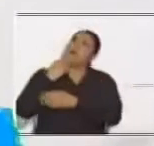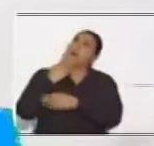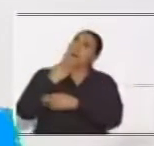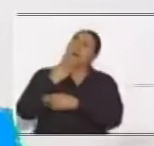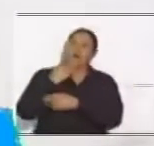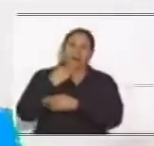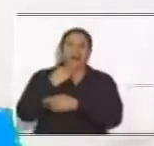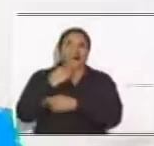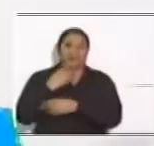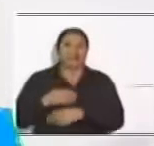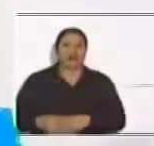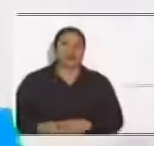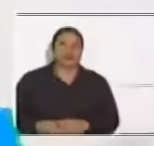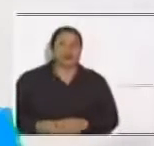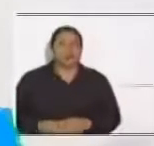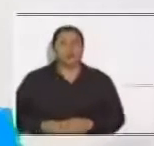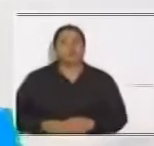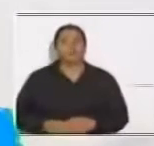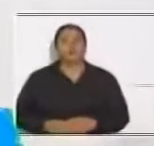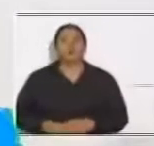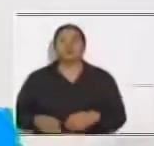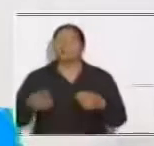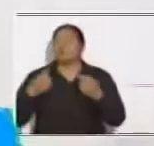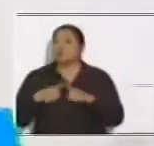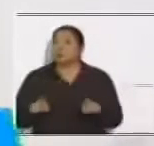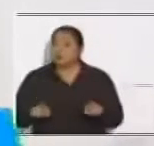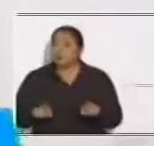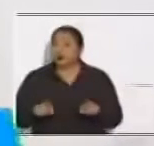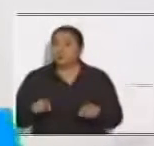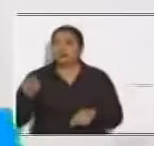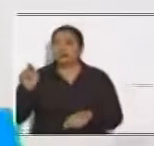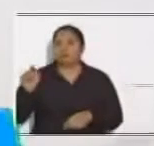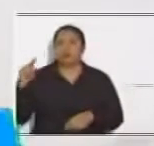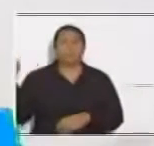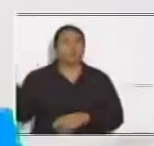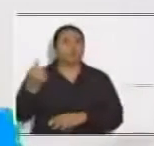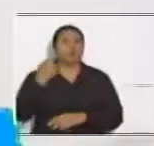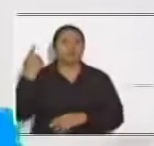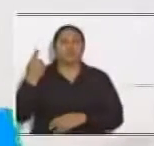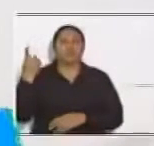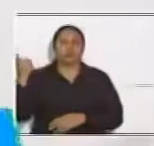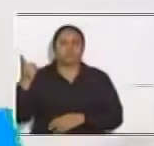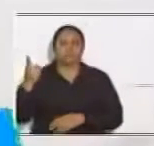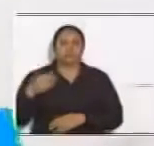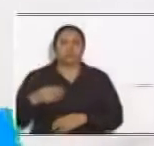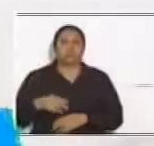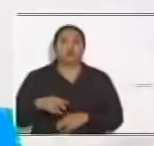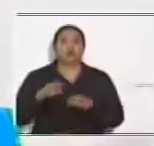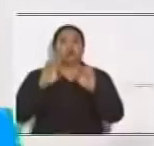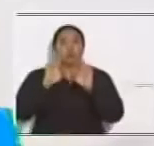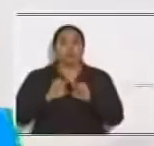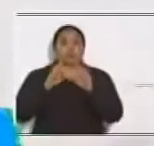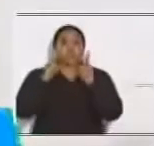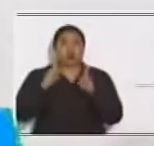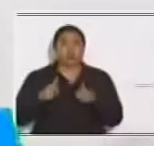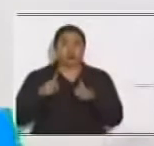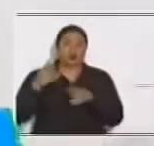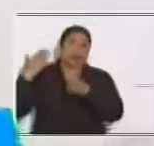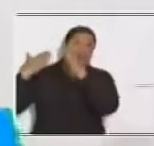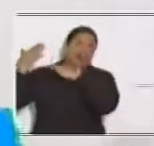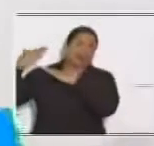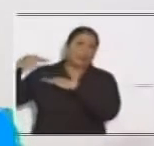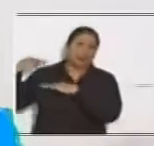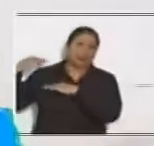del talento, aunque el talento principal de los seres humanos de ese tiempo